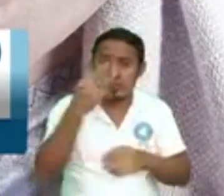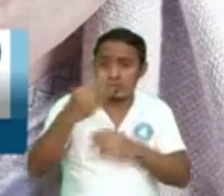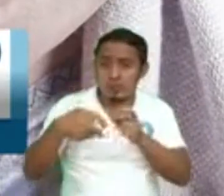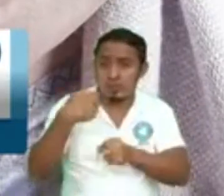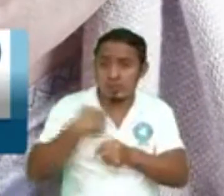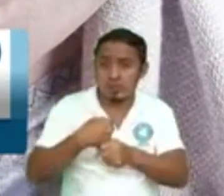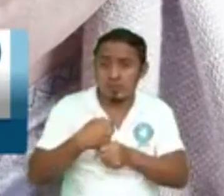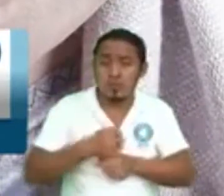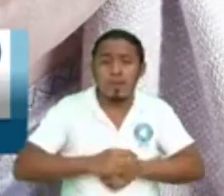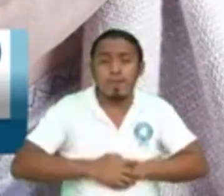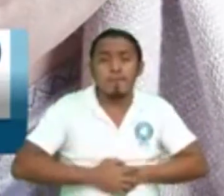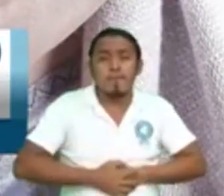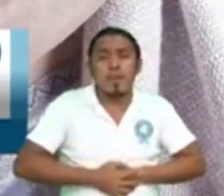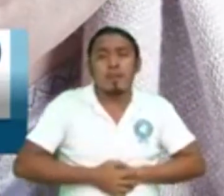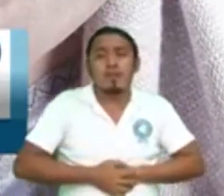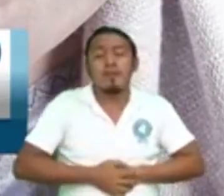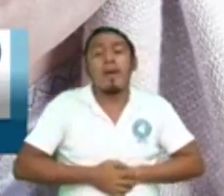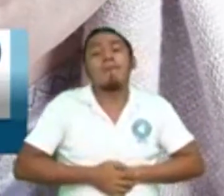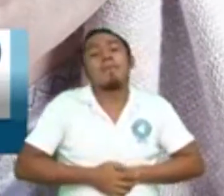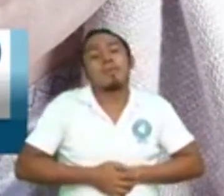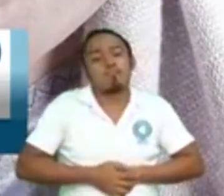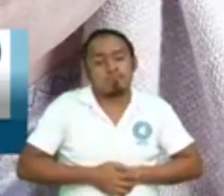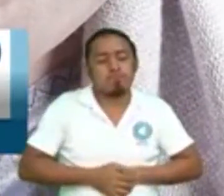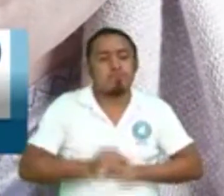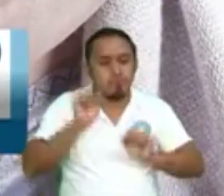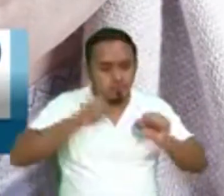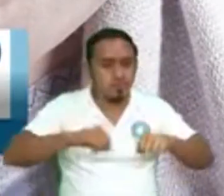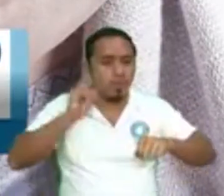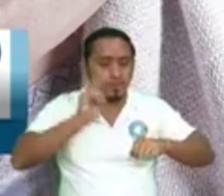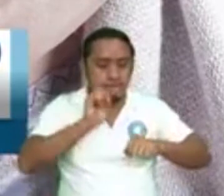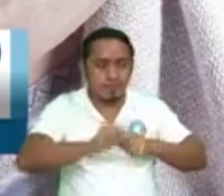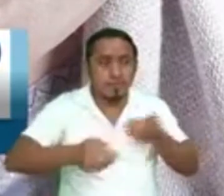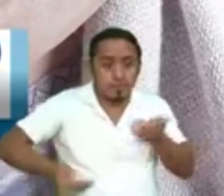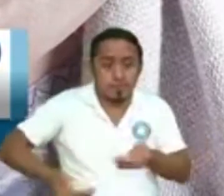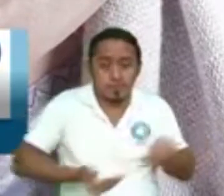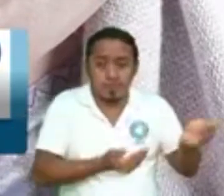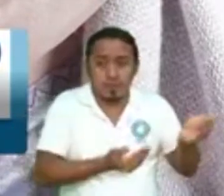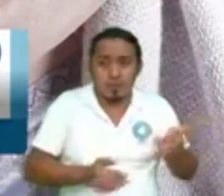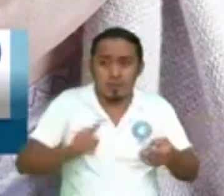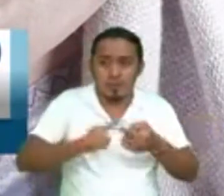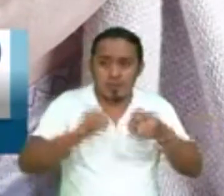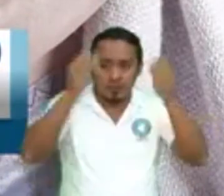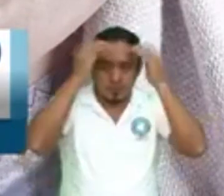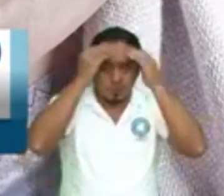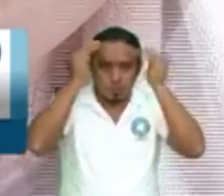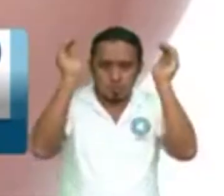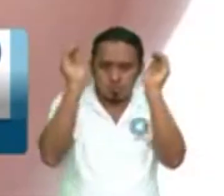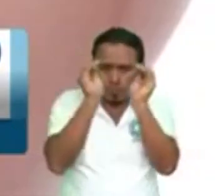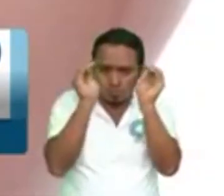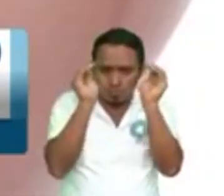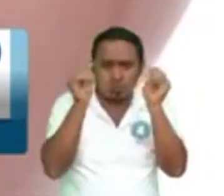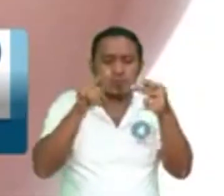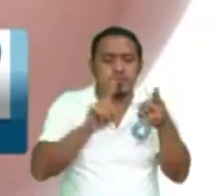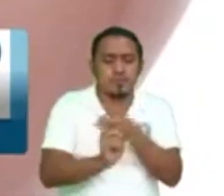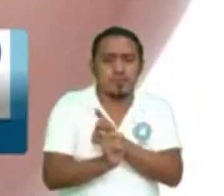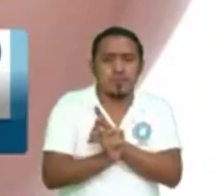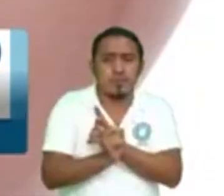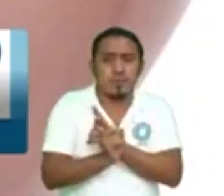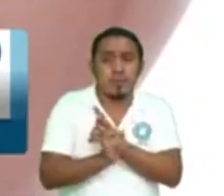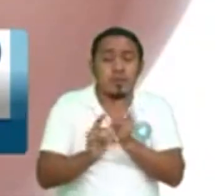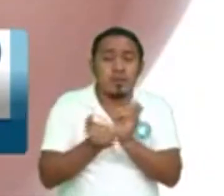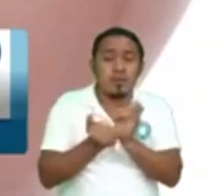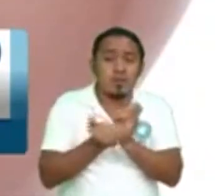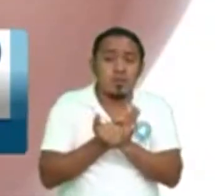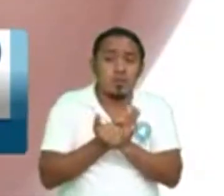de seguimiento, doctor? Entonces podemos ver cambios físicos en el bebé, la cabeza es un poco más pequeña, también lo que es la parte